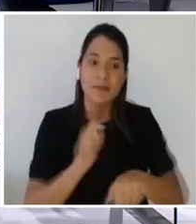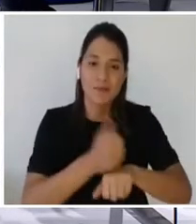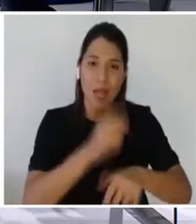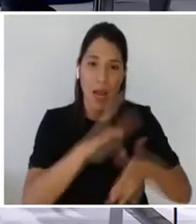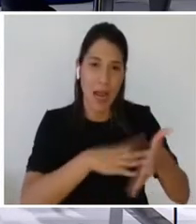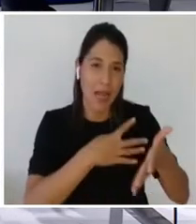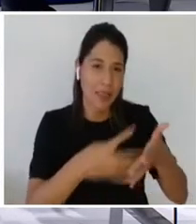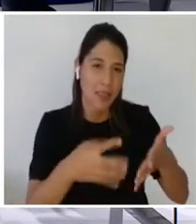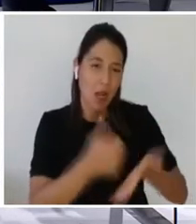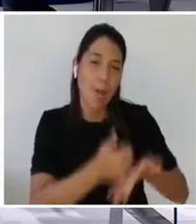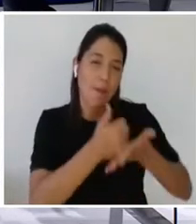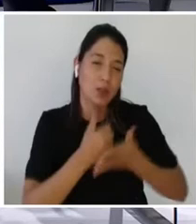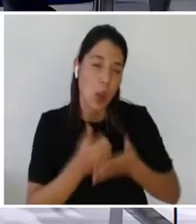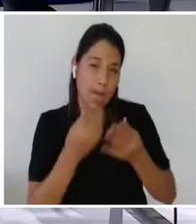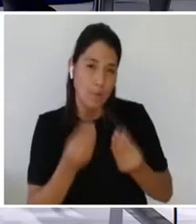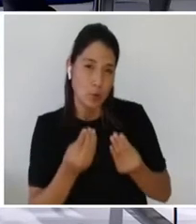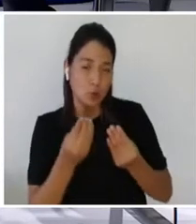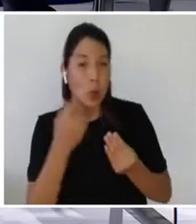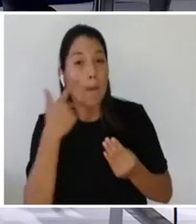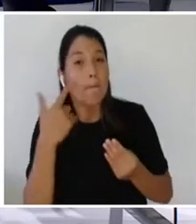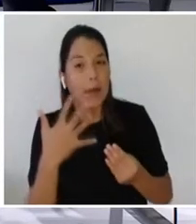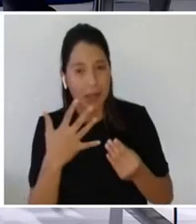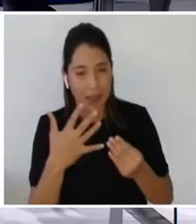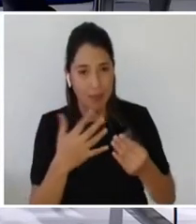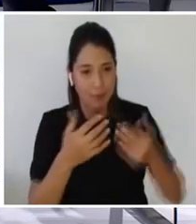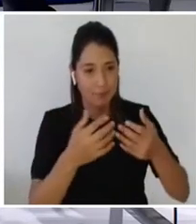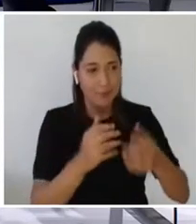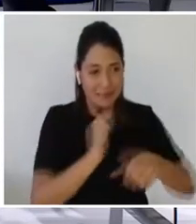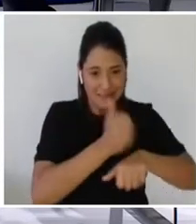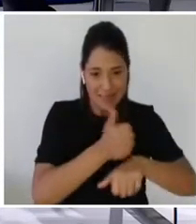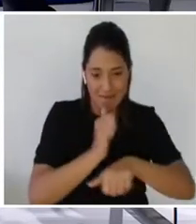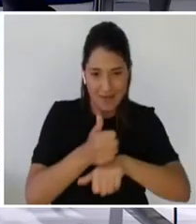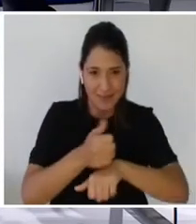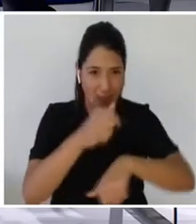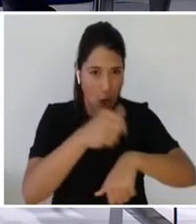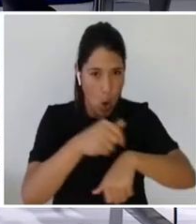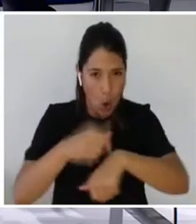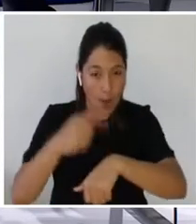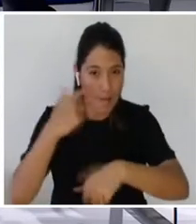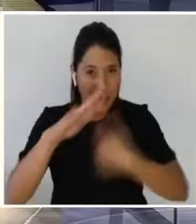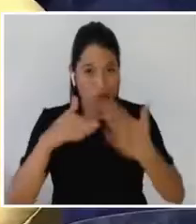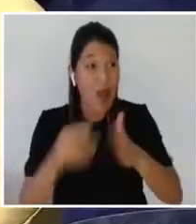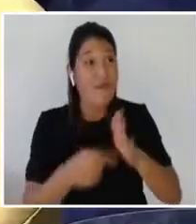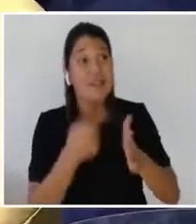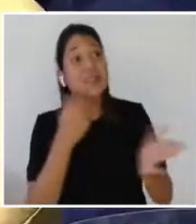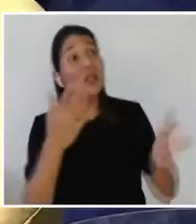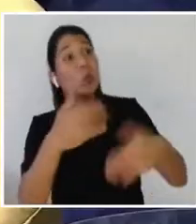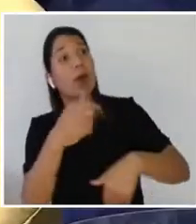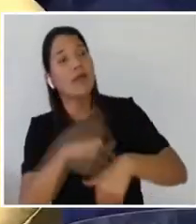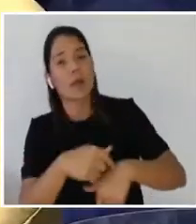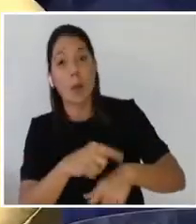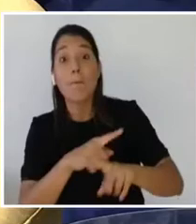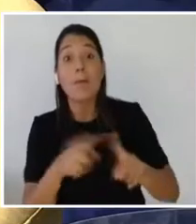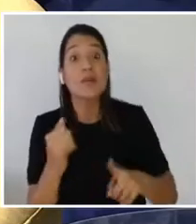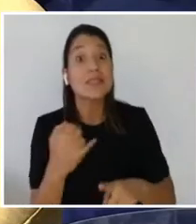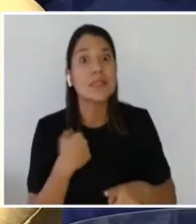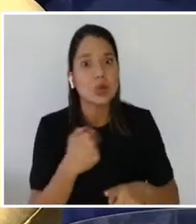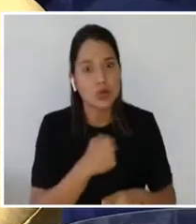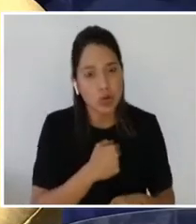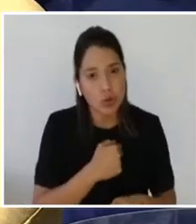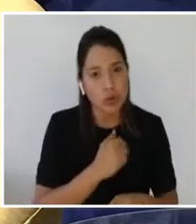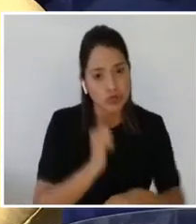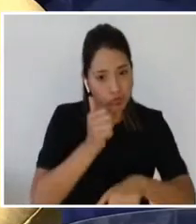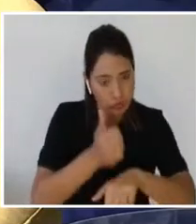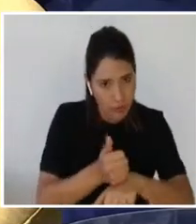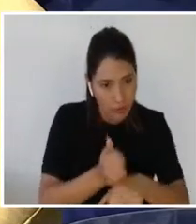a diferenciar mucho los horarios de cosas. Porque a veces uno dice, no, es que no tengo tiempo suficiente. Pero si uno se pone a hacer un horario, uno ve que el tiempo